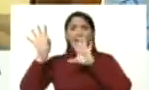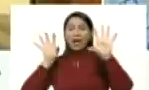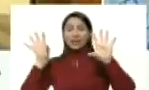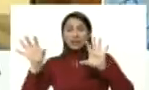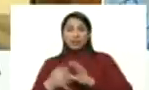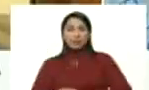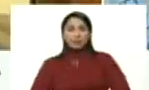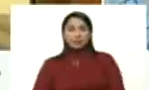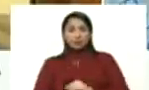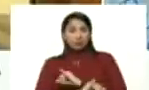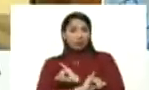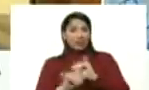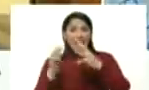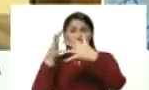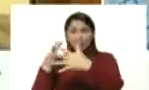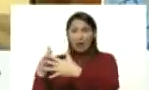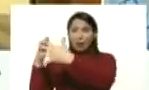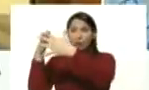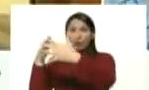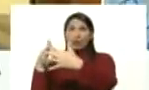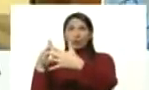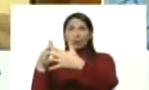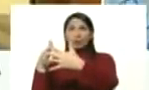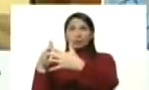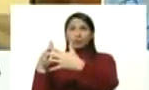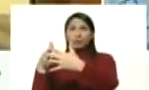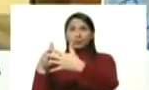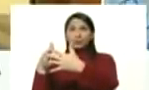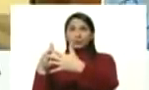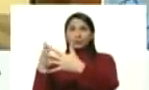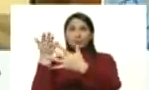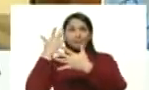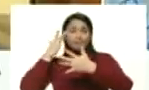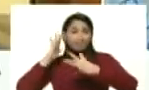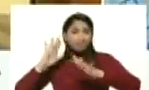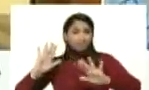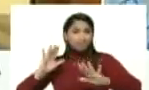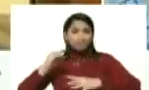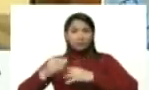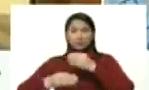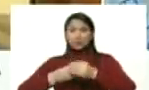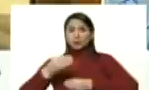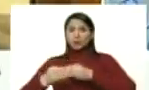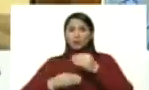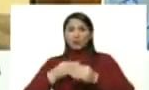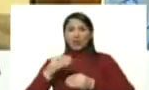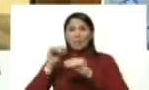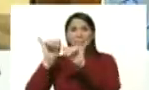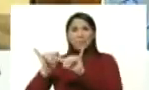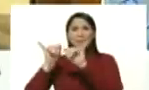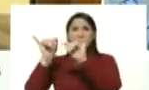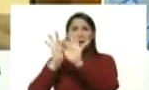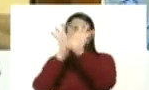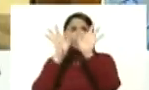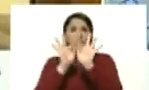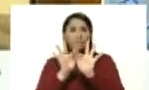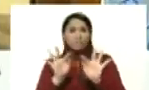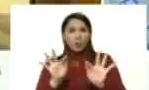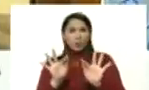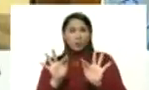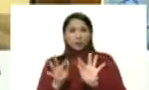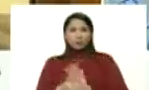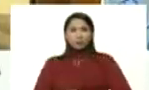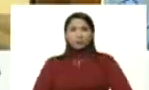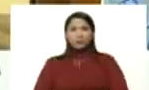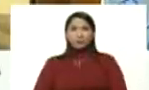que ya Estados Unidos le viene o está tratando de aplicarle esa misma modalidad. Entre eso,